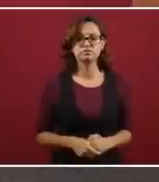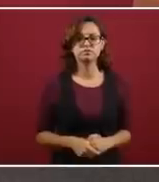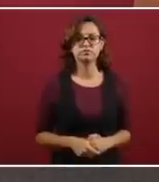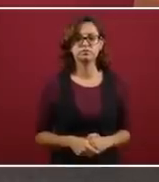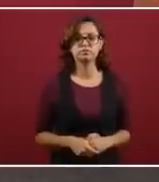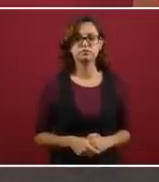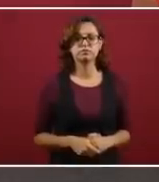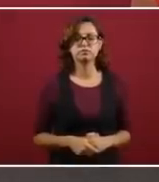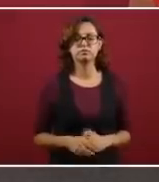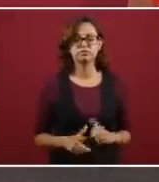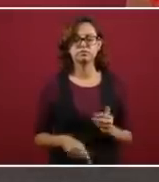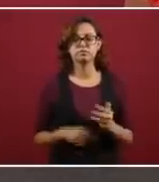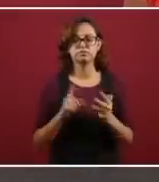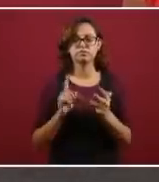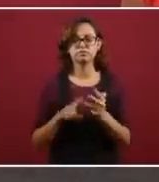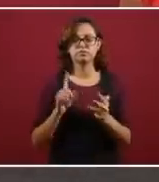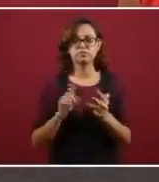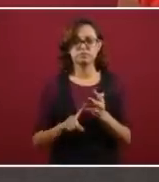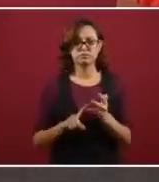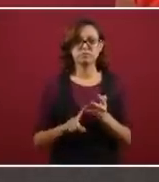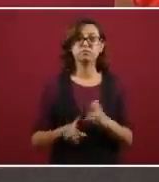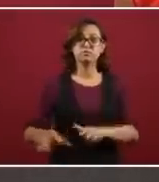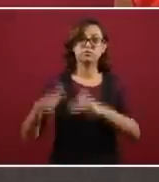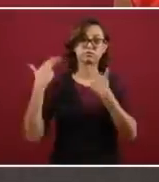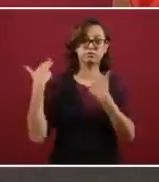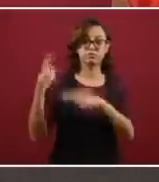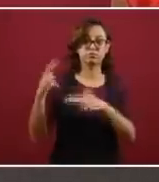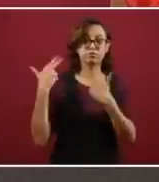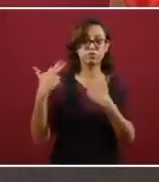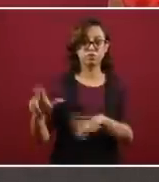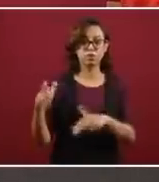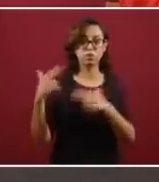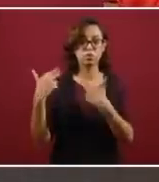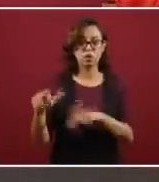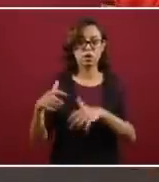La tercera, las huelgas históricas,